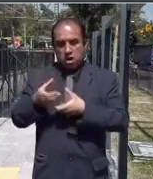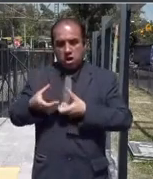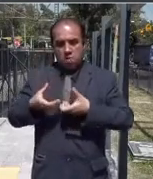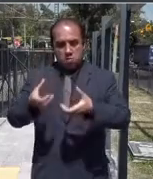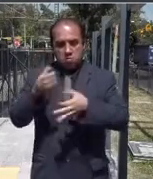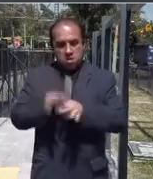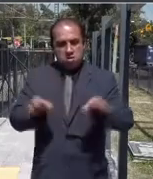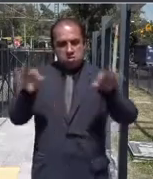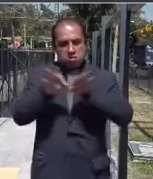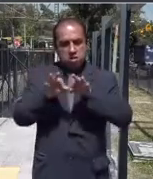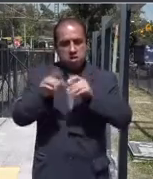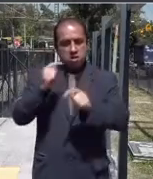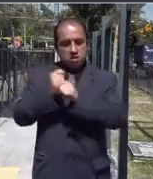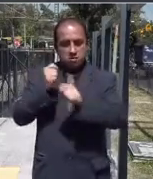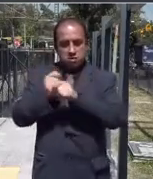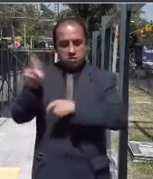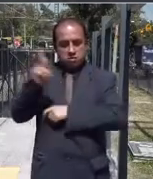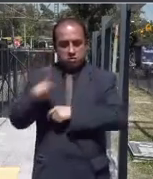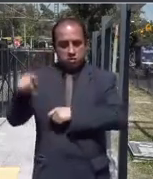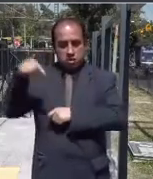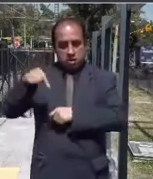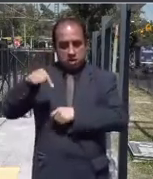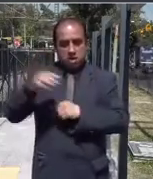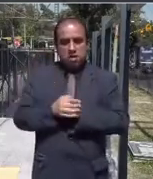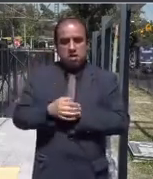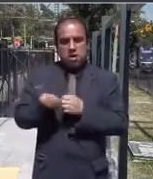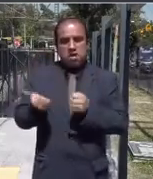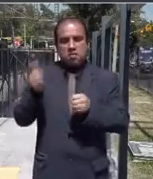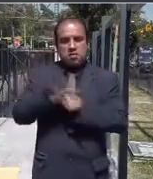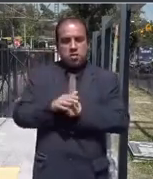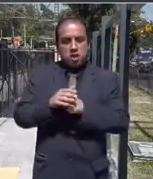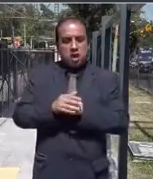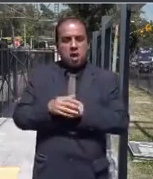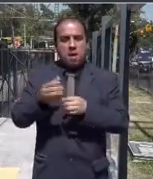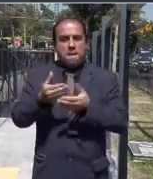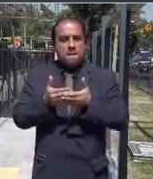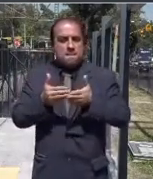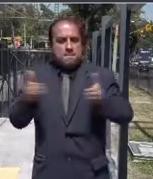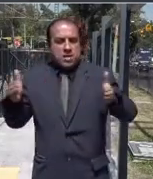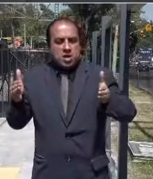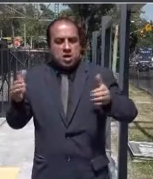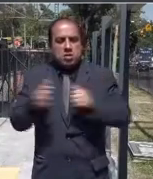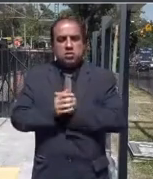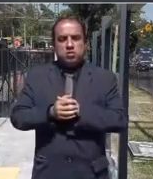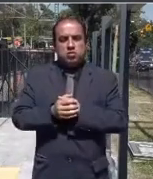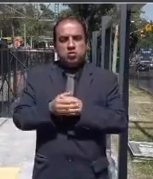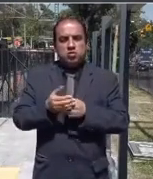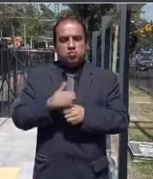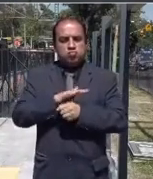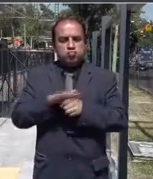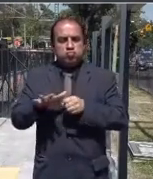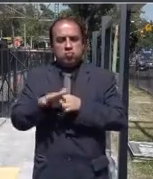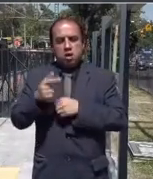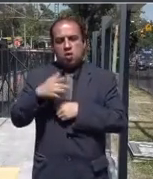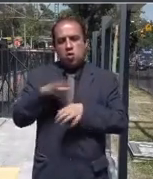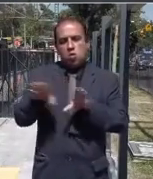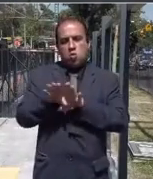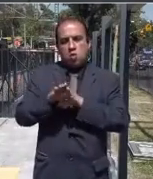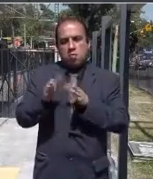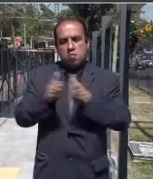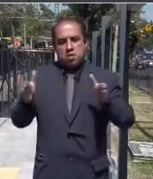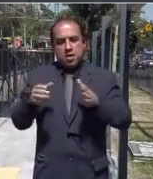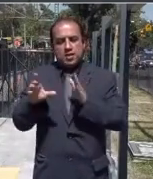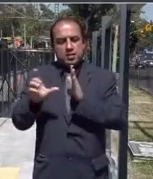en esta administración se ha ido ampliando la capacidad de la línea 1 con renovaciones y ampliaciones de las estaciones, como en Félix